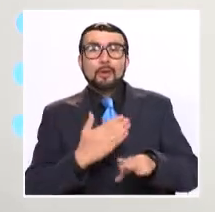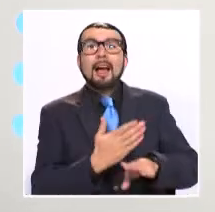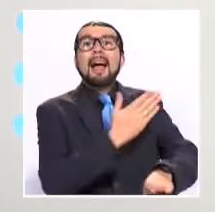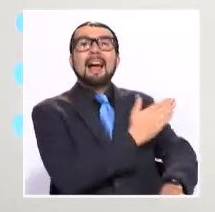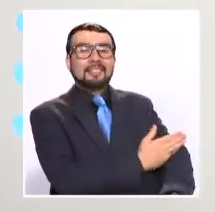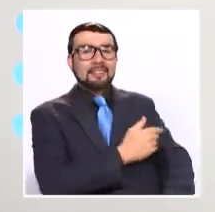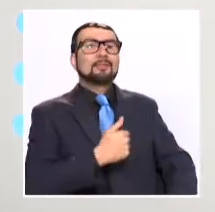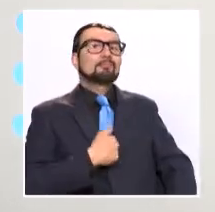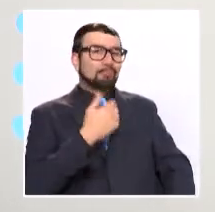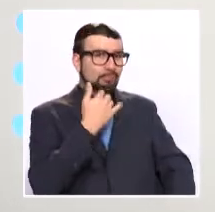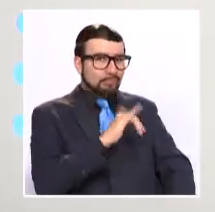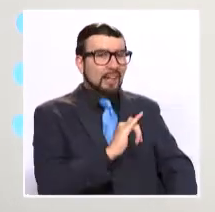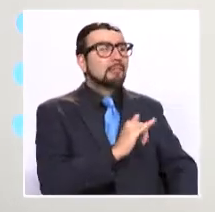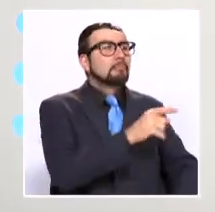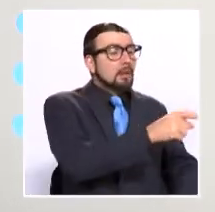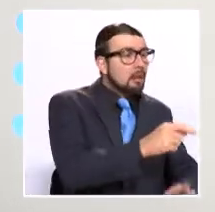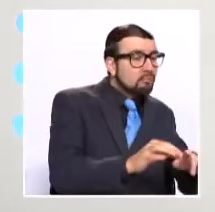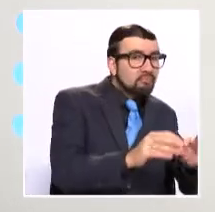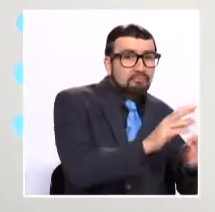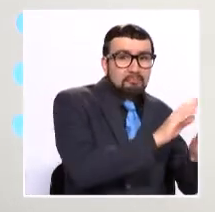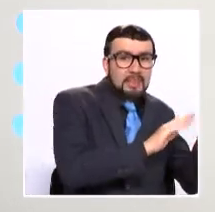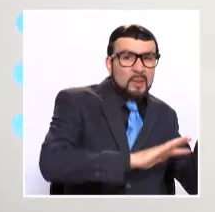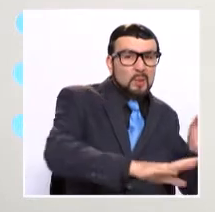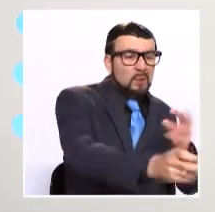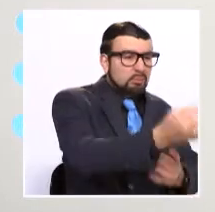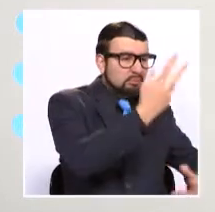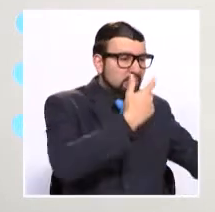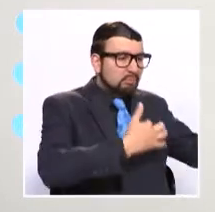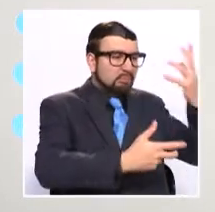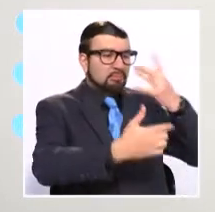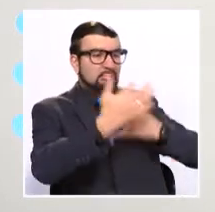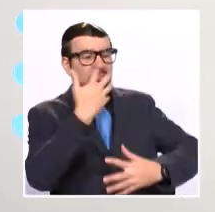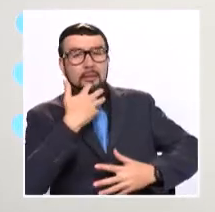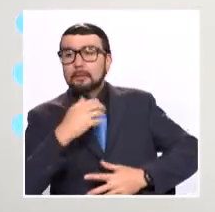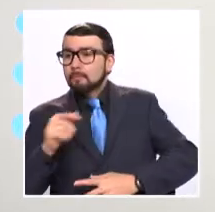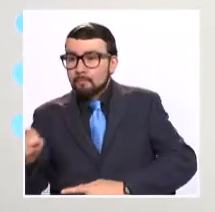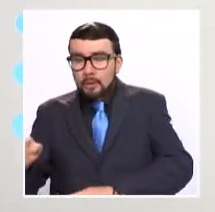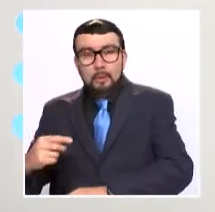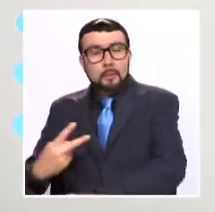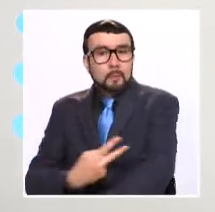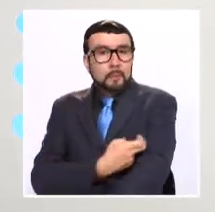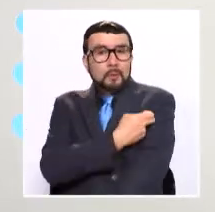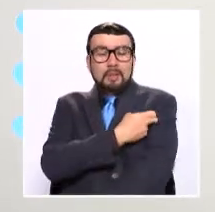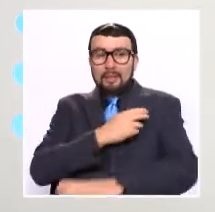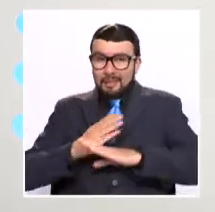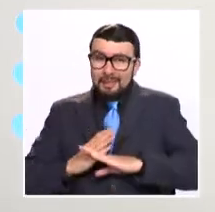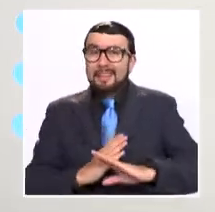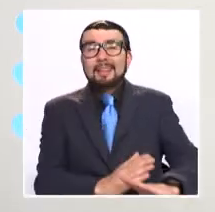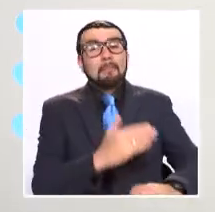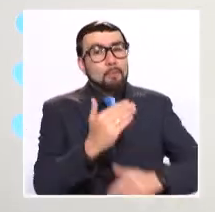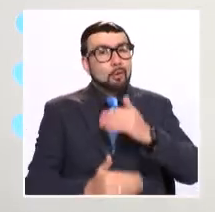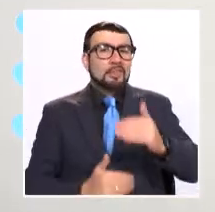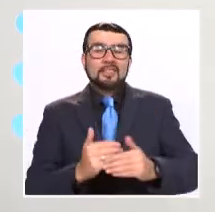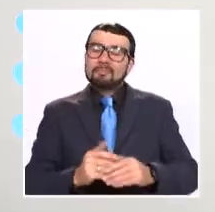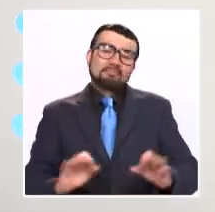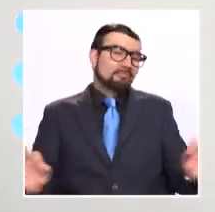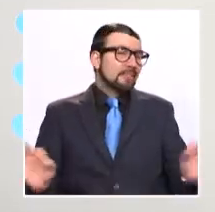virus. Y coincidencialmente, pues ya esa vacuna que me estoy aplicando no me va a detener el proceso viral que